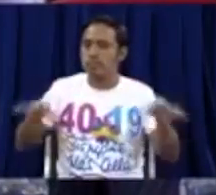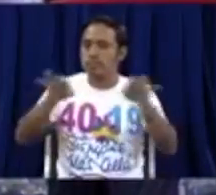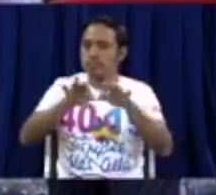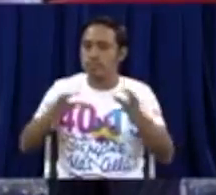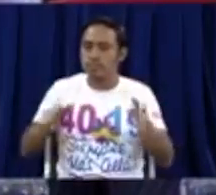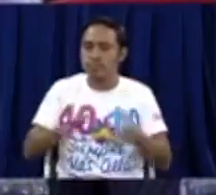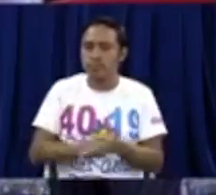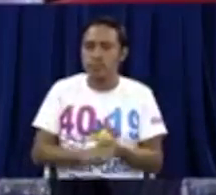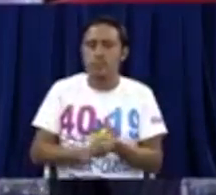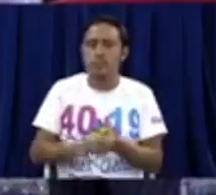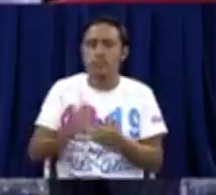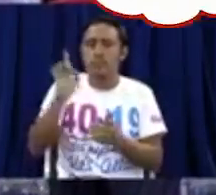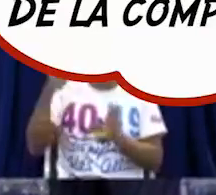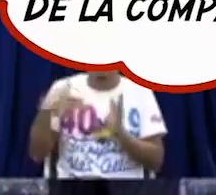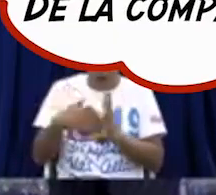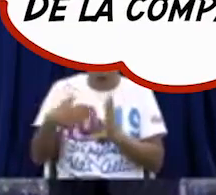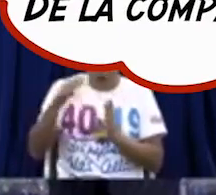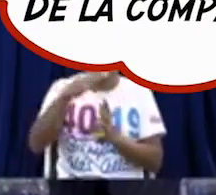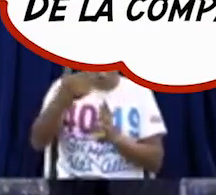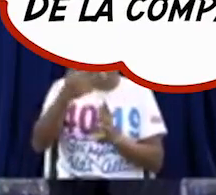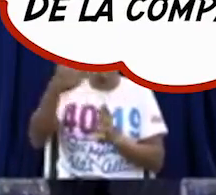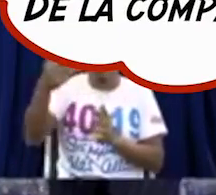En 1990,